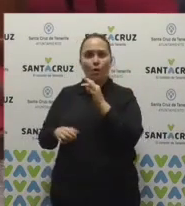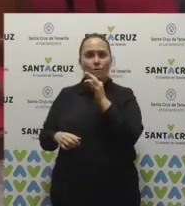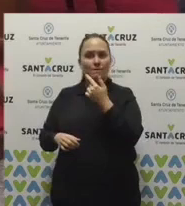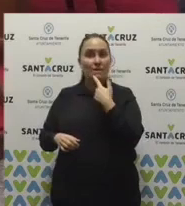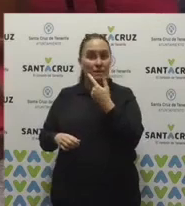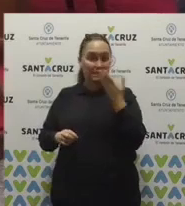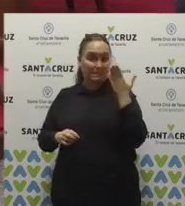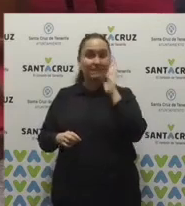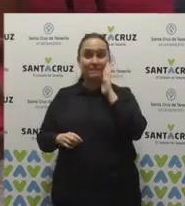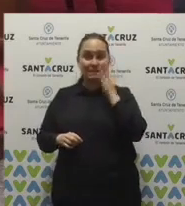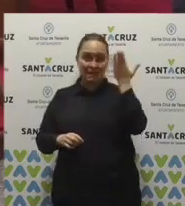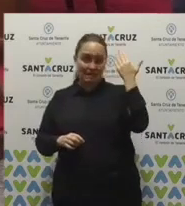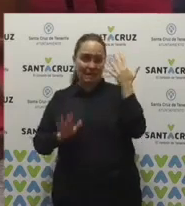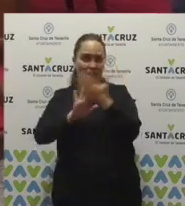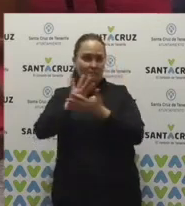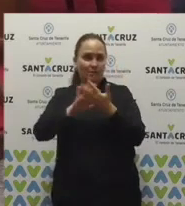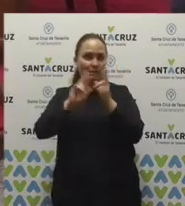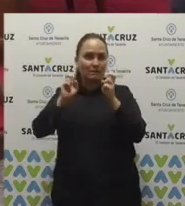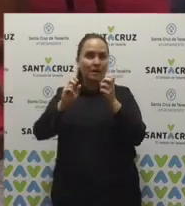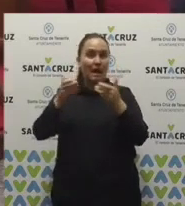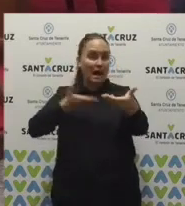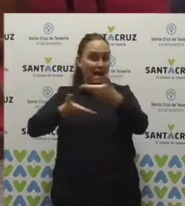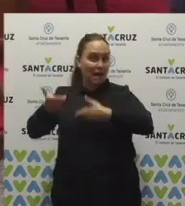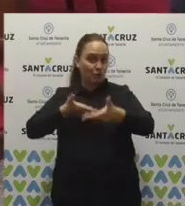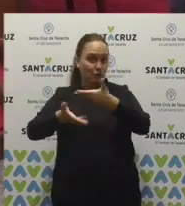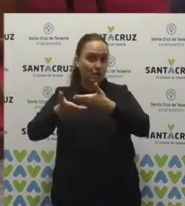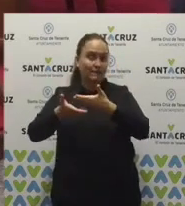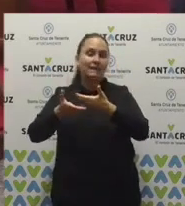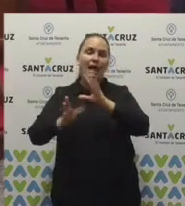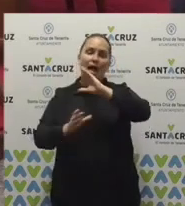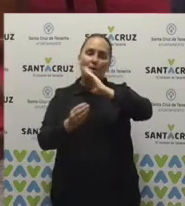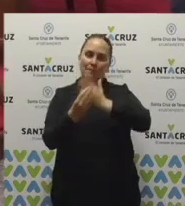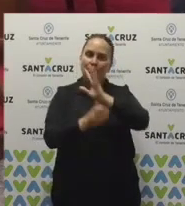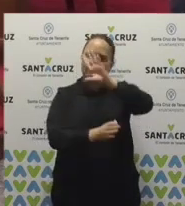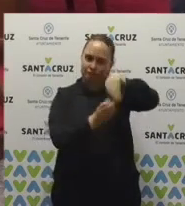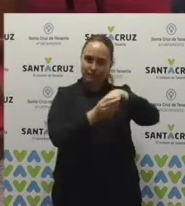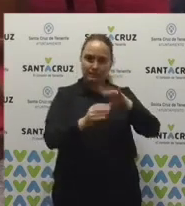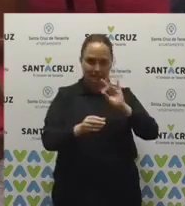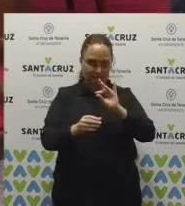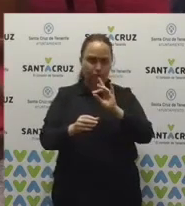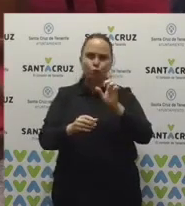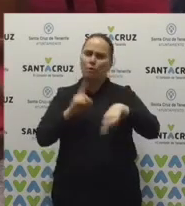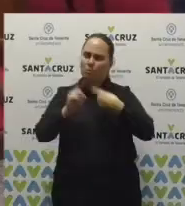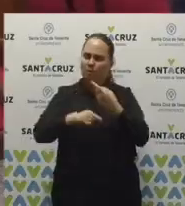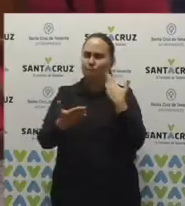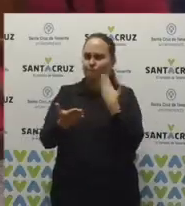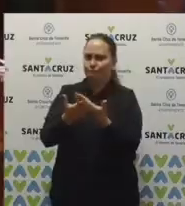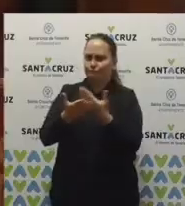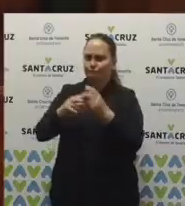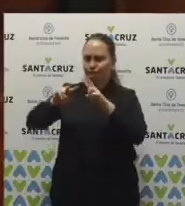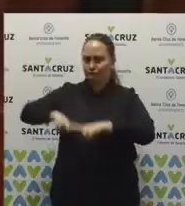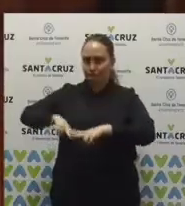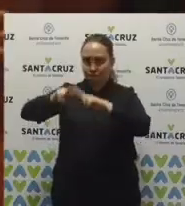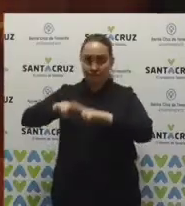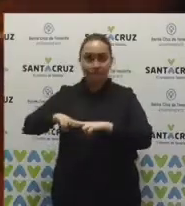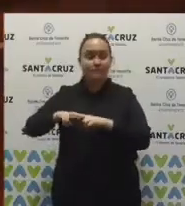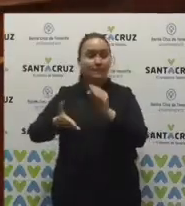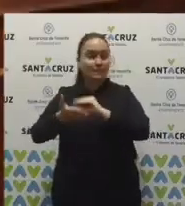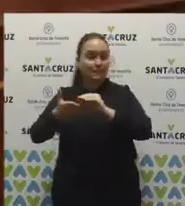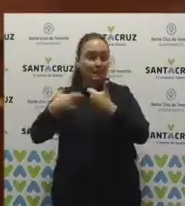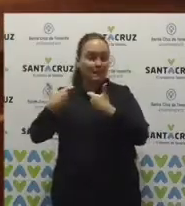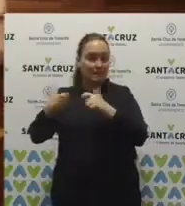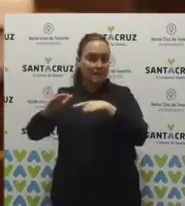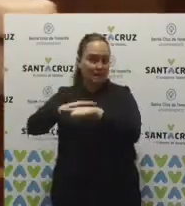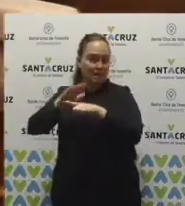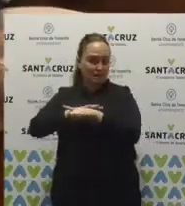expediente no obstante yo lo comprobaré - está confirmando ahora la secretaria de la gerencia y no obstante si no